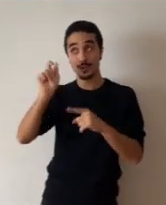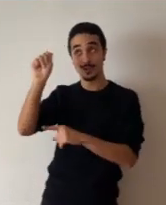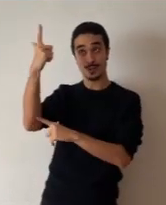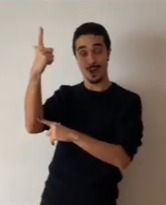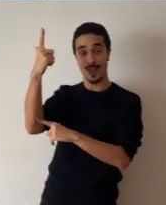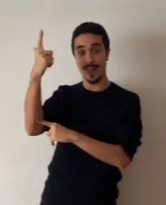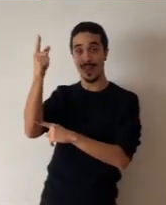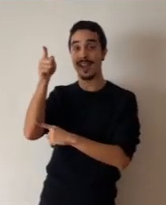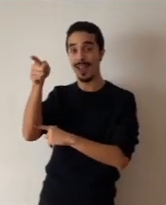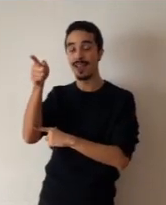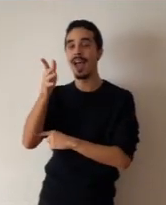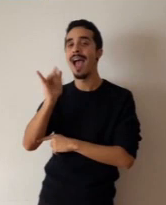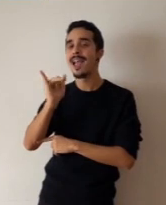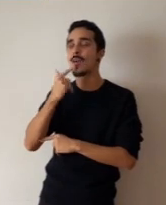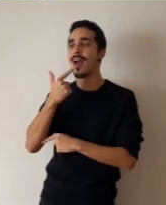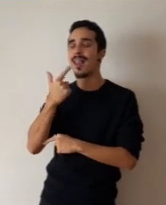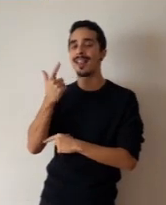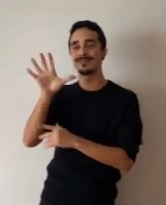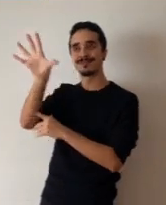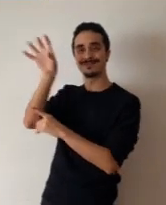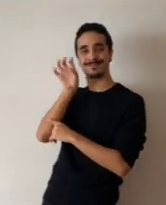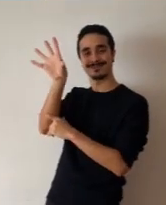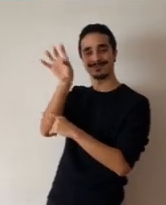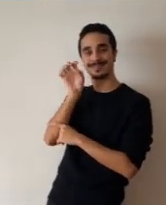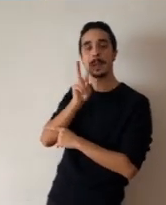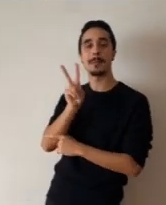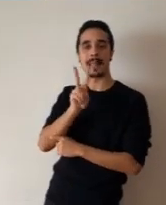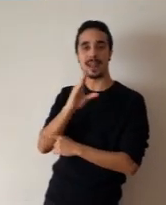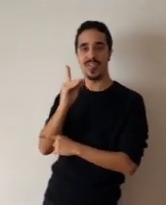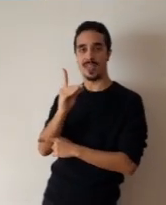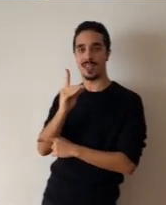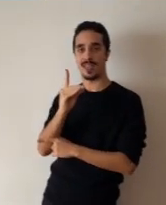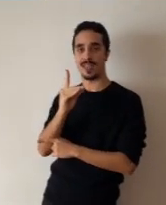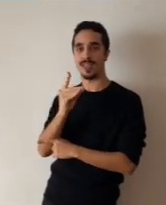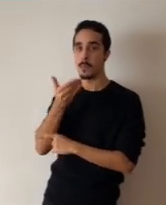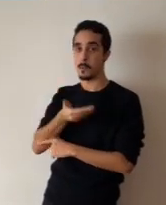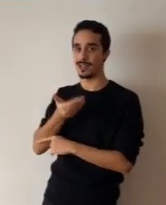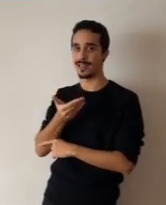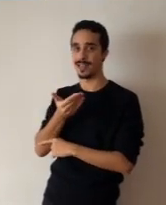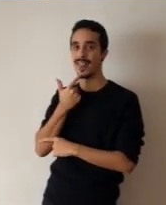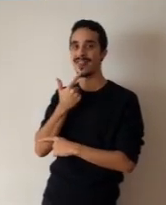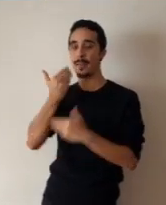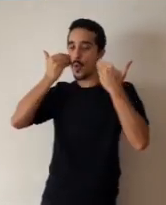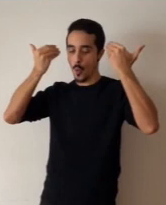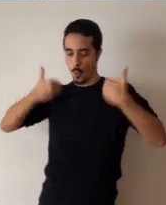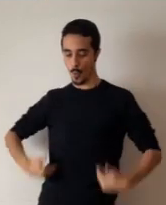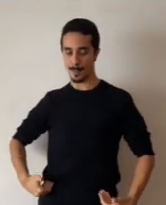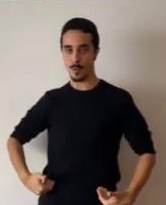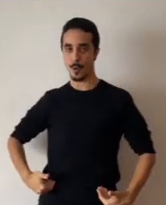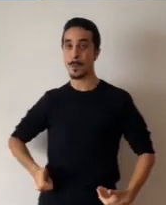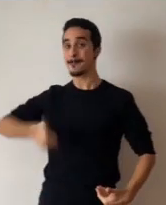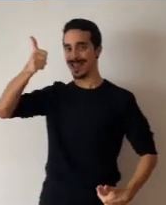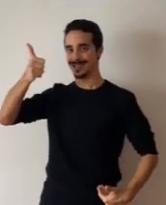que el sol, para que haya una buena síntesis de vitamina D, tiene que haber suficiente superficie